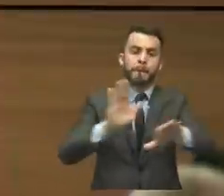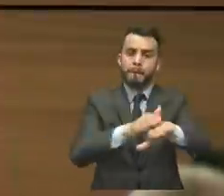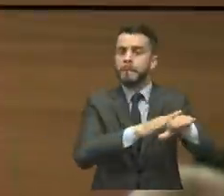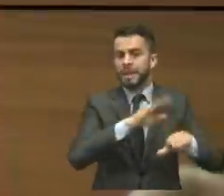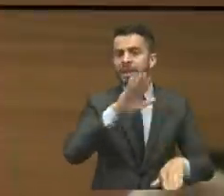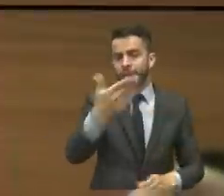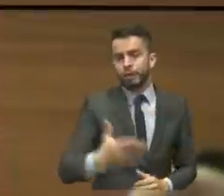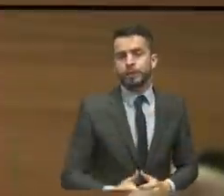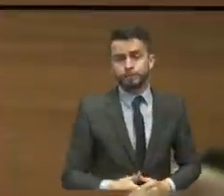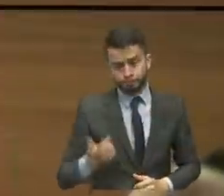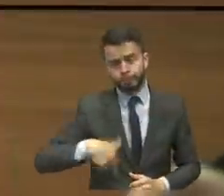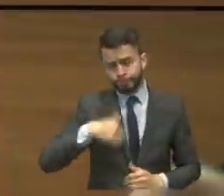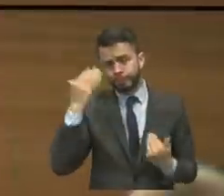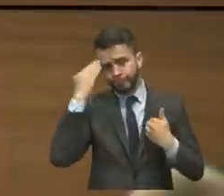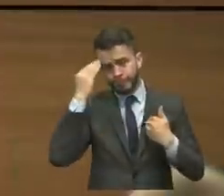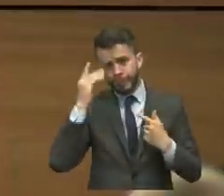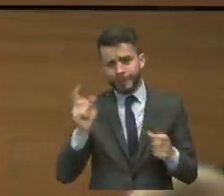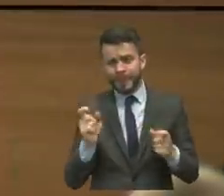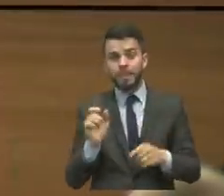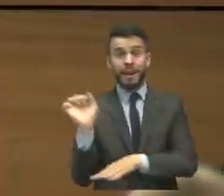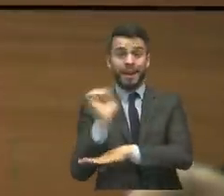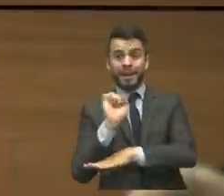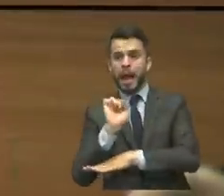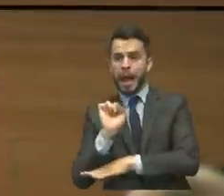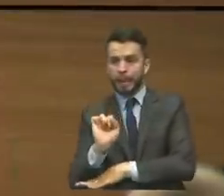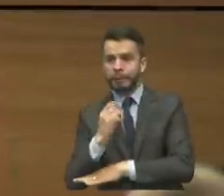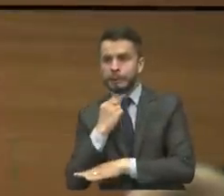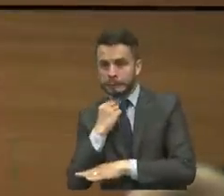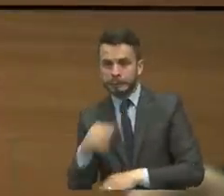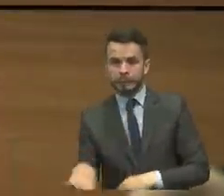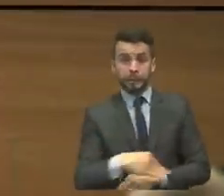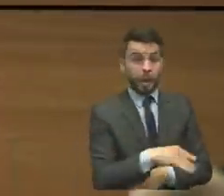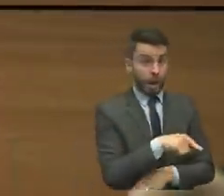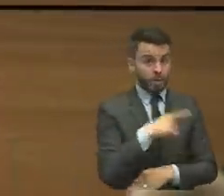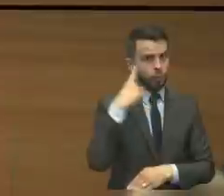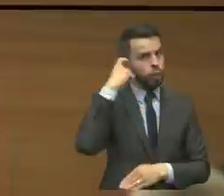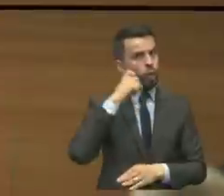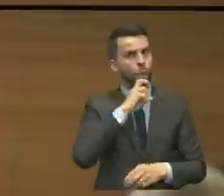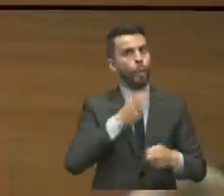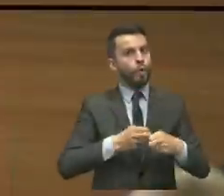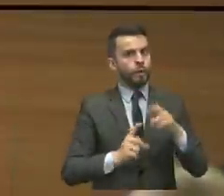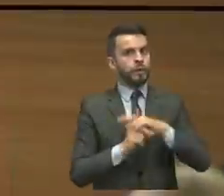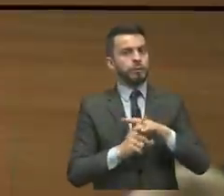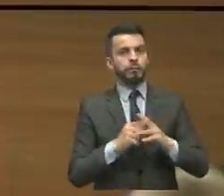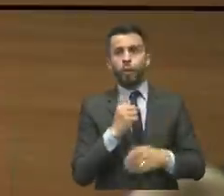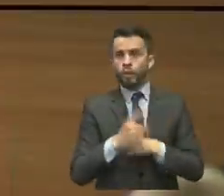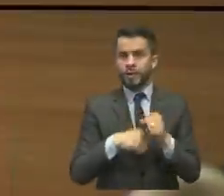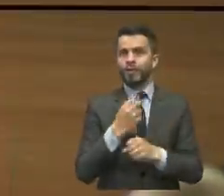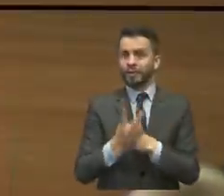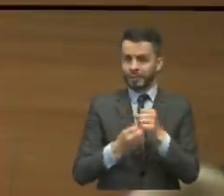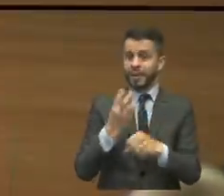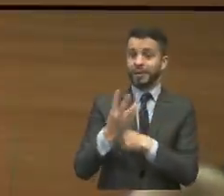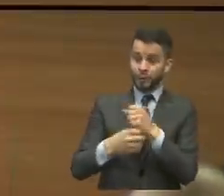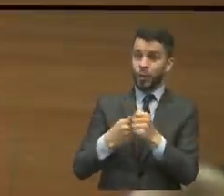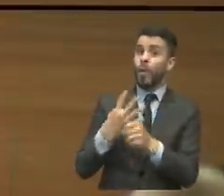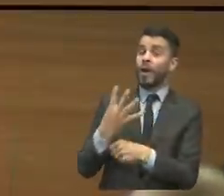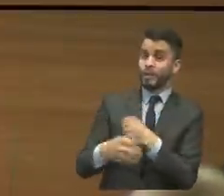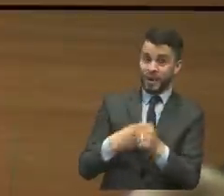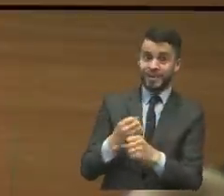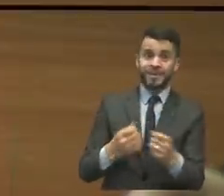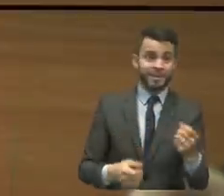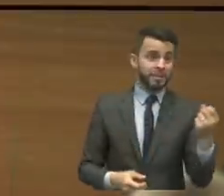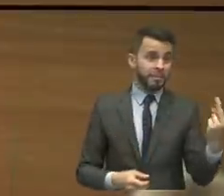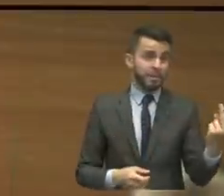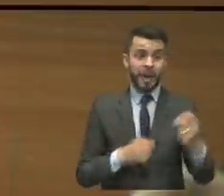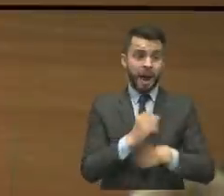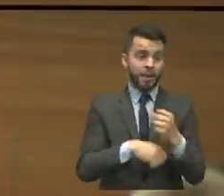Pero somos perfectamente conscientes de que ese va a ser un desafío durante varios años, en particular entre el 22 y el